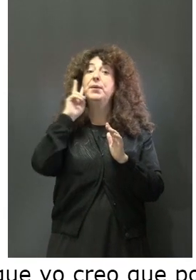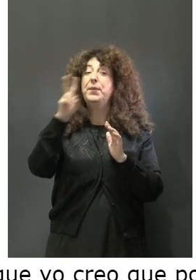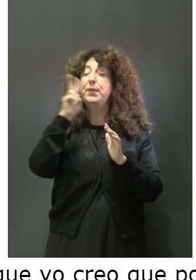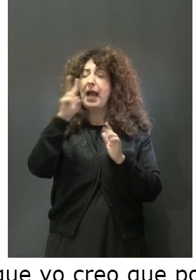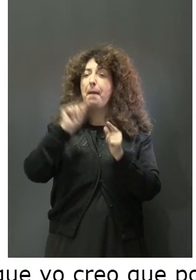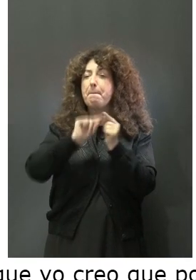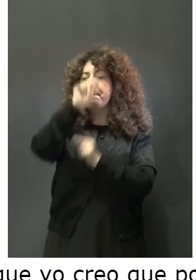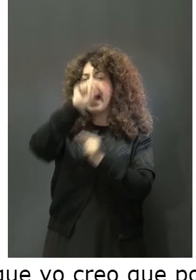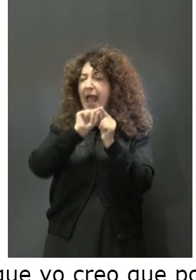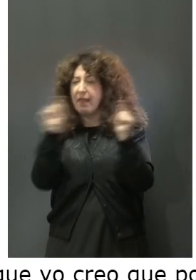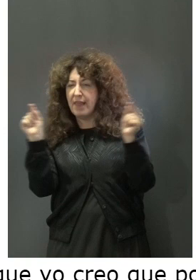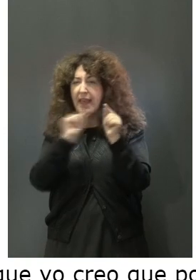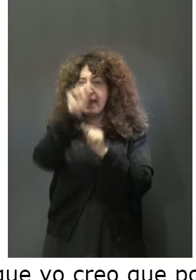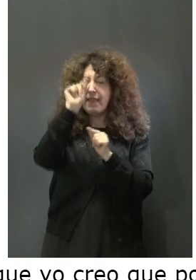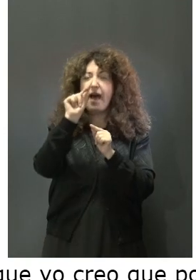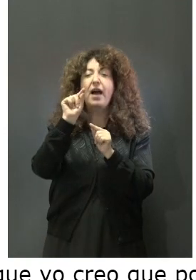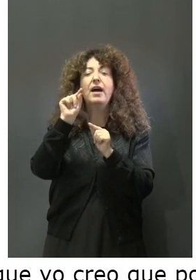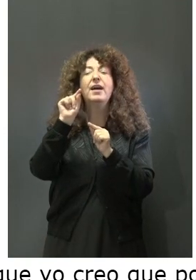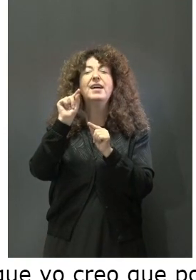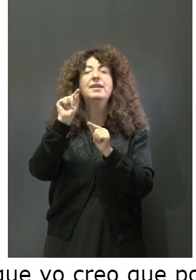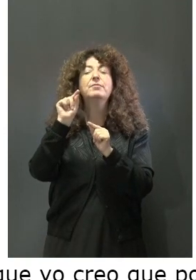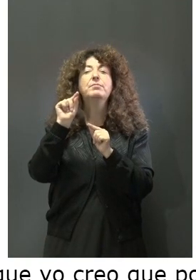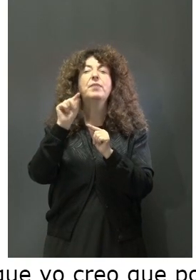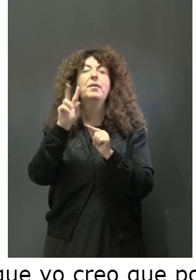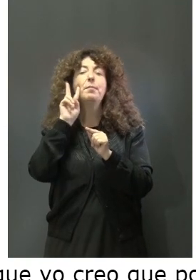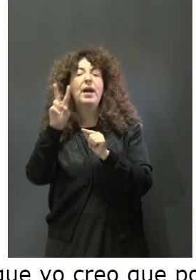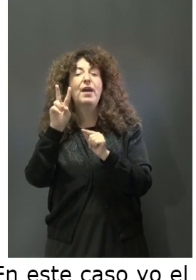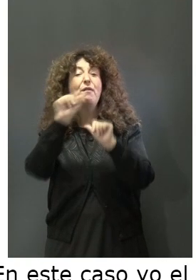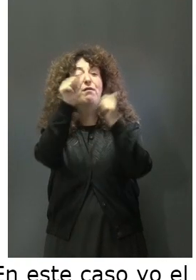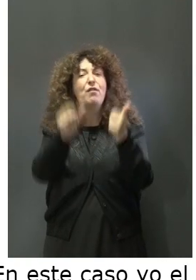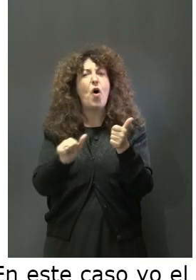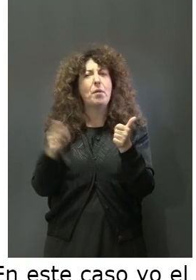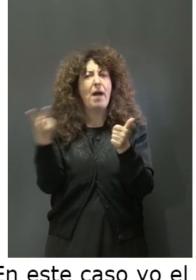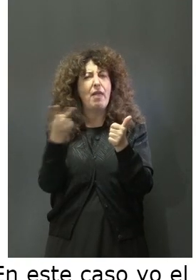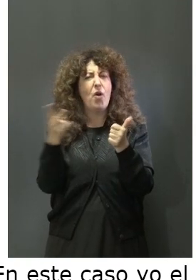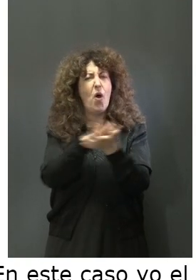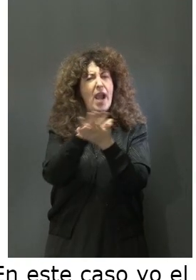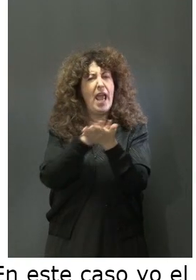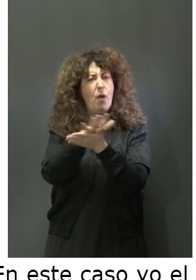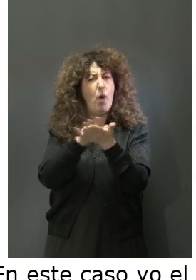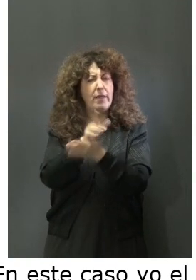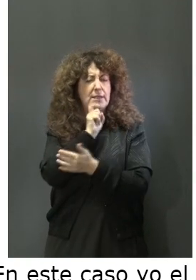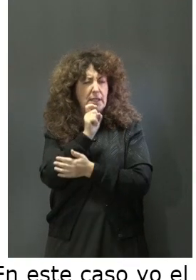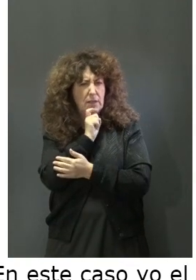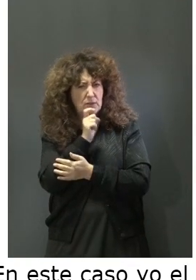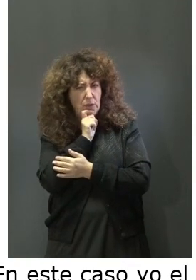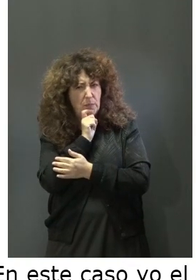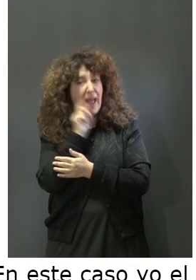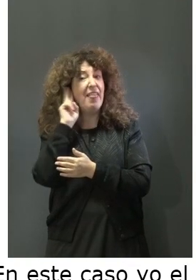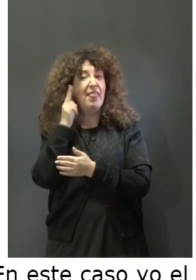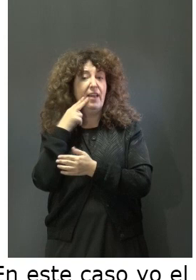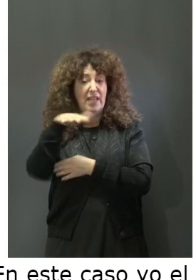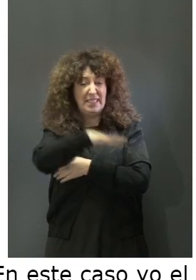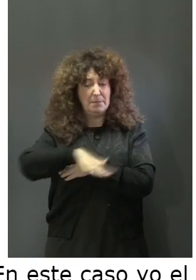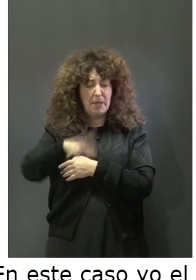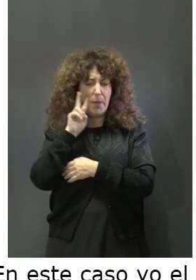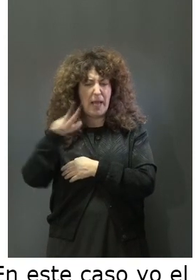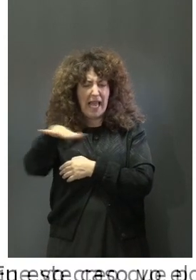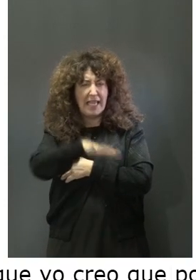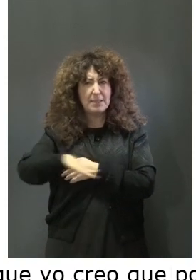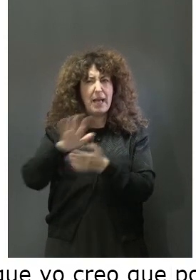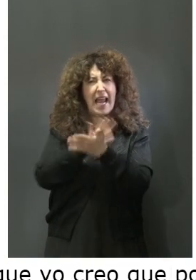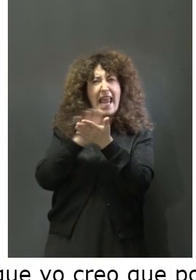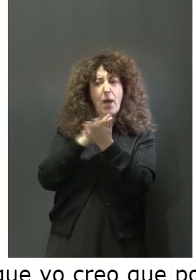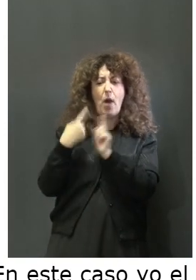medida era la forma en que hablaban dos personas lengua de signo, ¿no? El espacio de ocupación de estas dos personas que